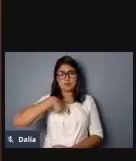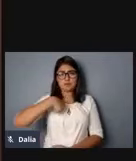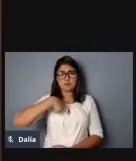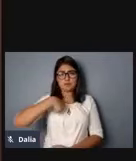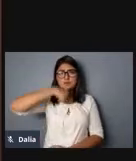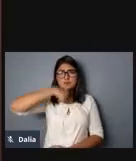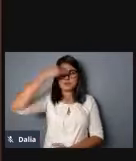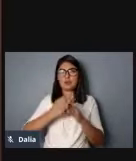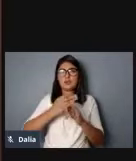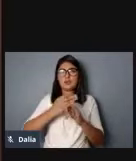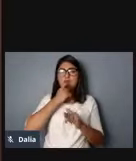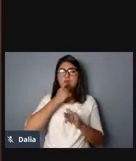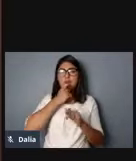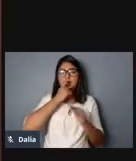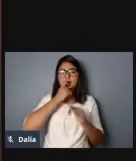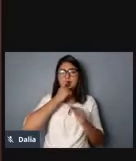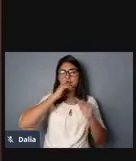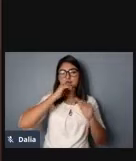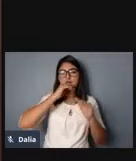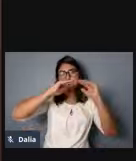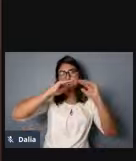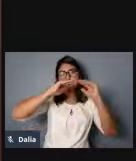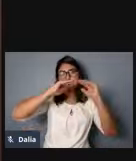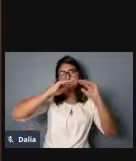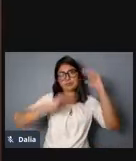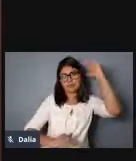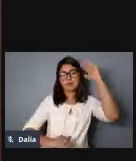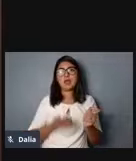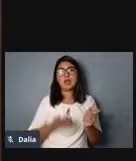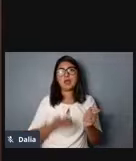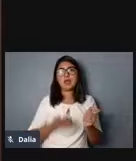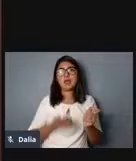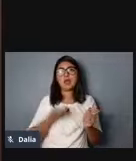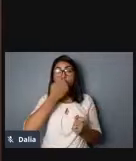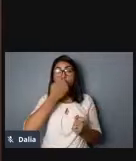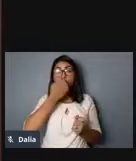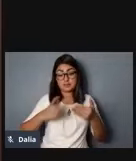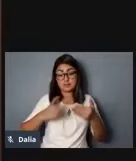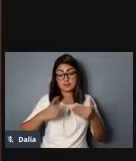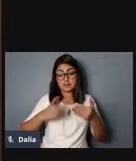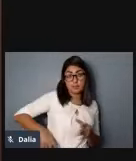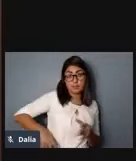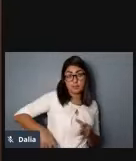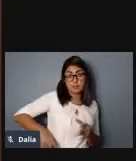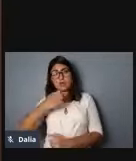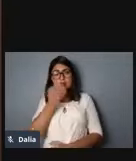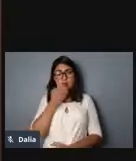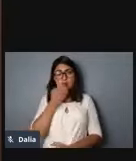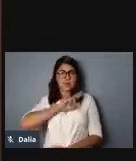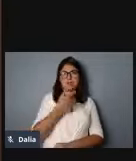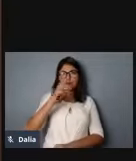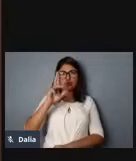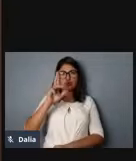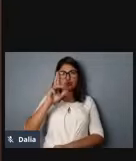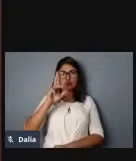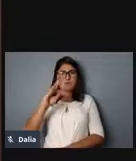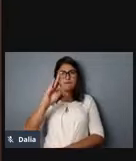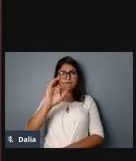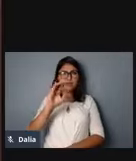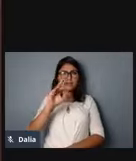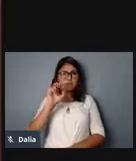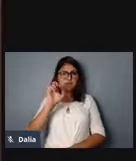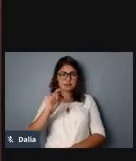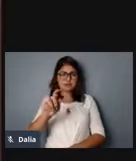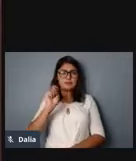escuelas públicas y privadas, que comentábamos con la doctora Friné la semana pasada. Bueno, pues estaremos en posibilidades, quienes